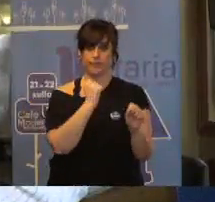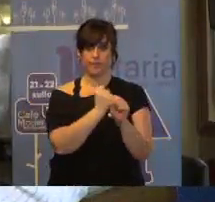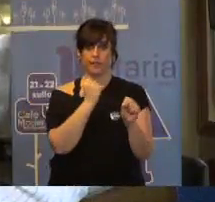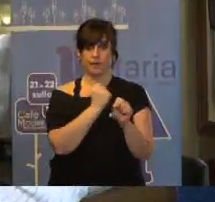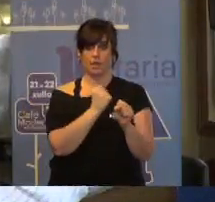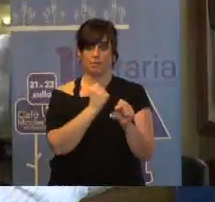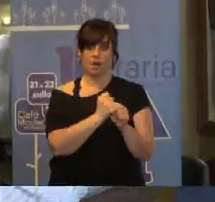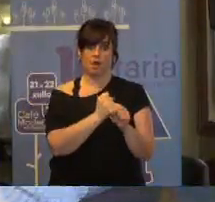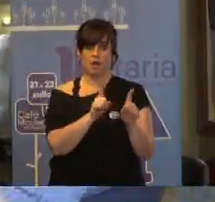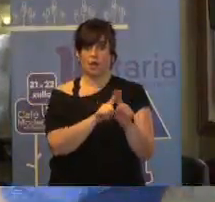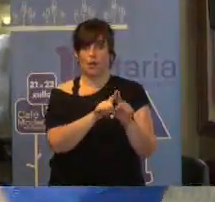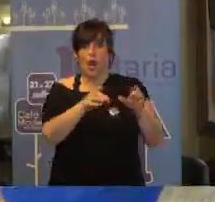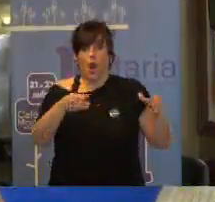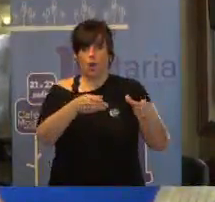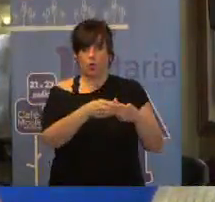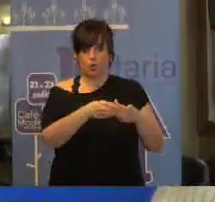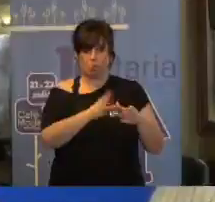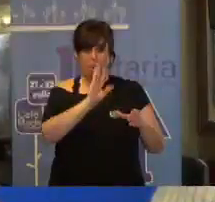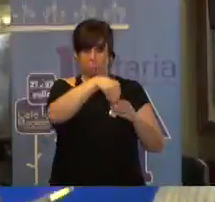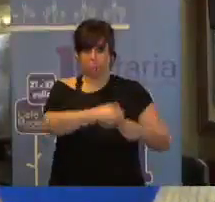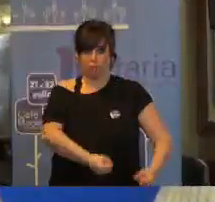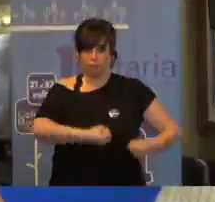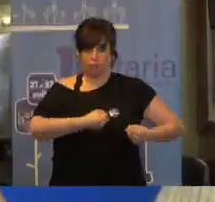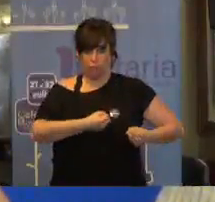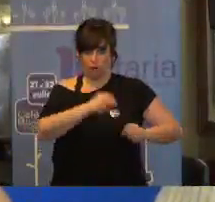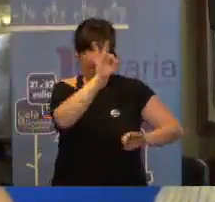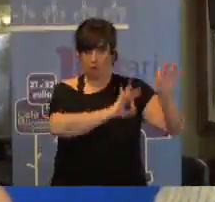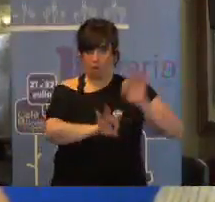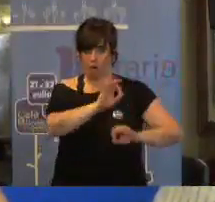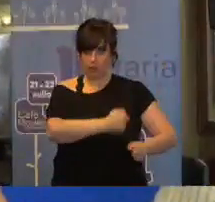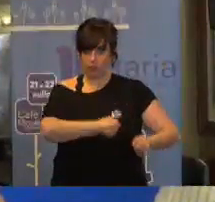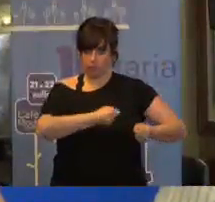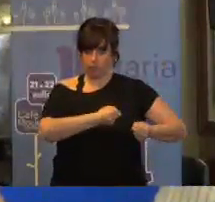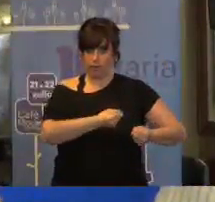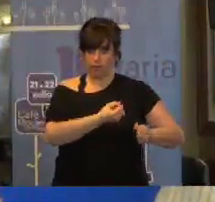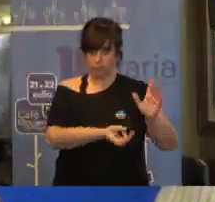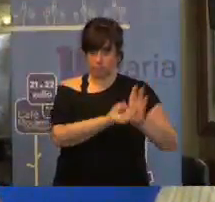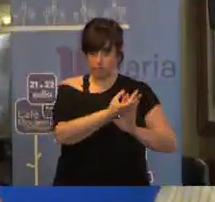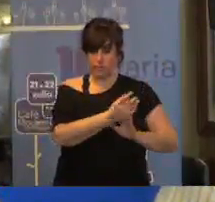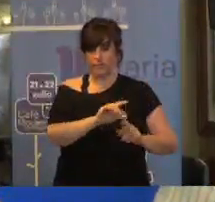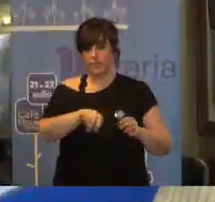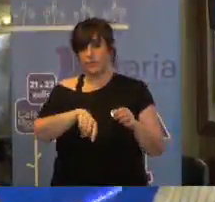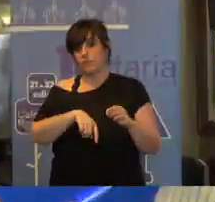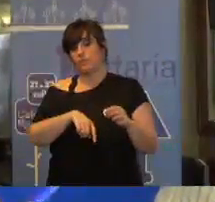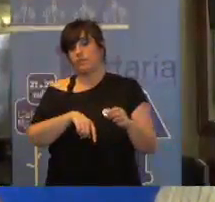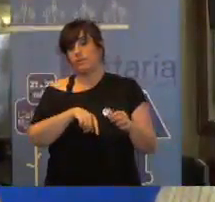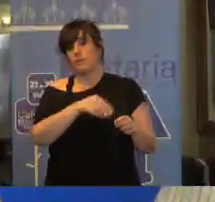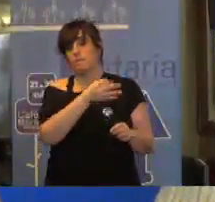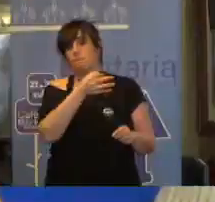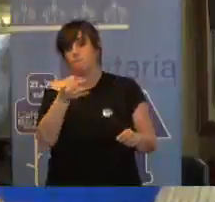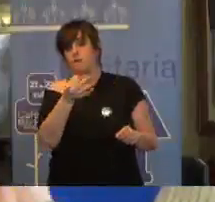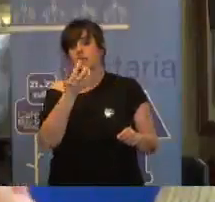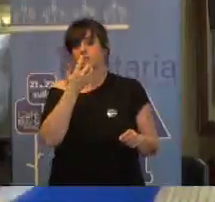de formación, de fortalecemento interno das nosas organizacións e de ver cales son aquelas cuestións